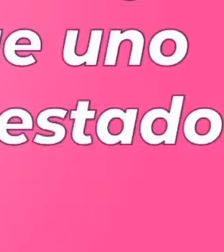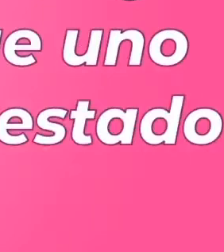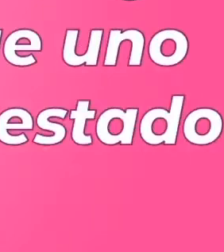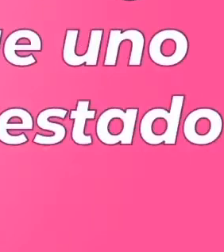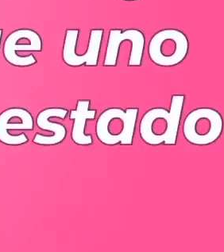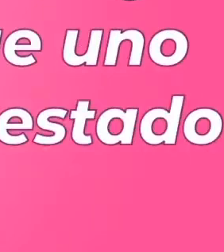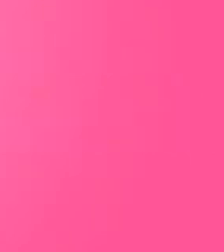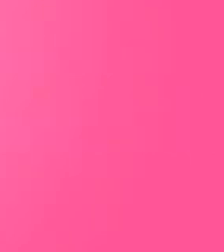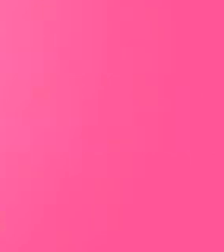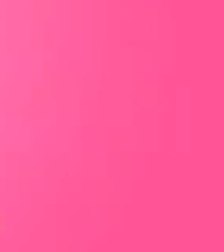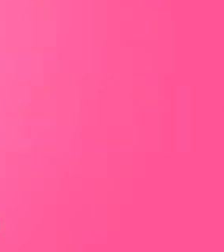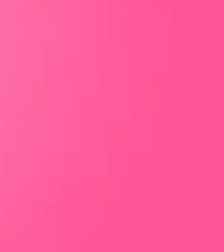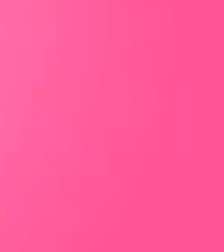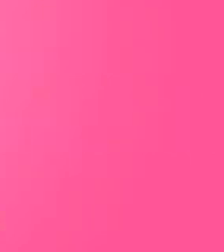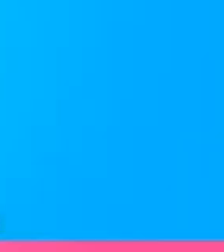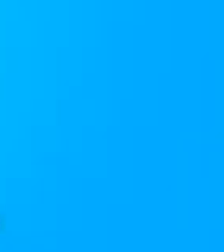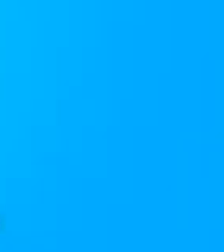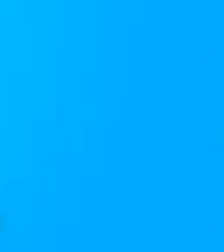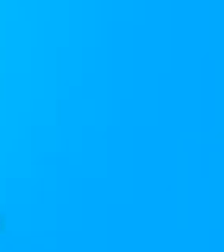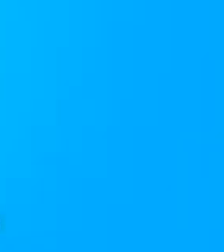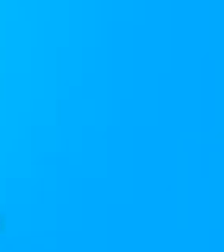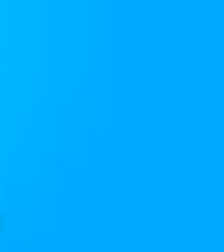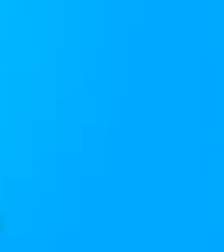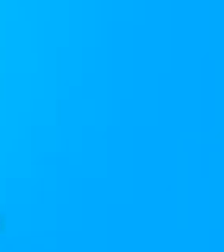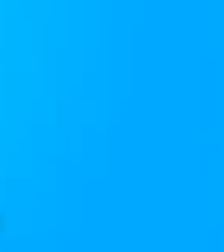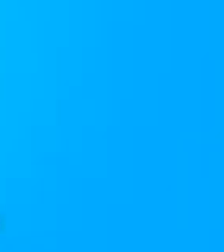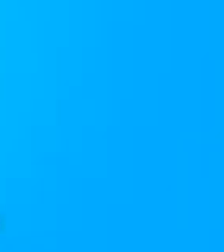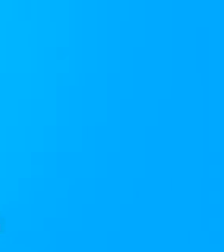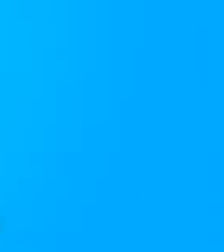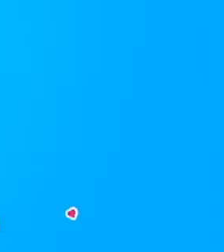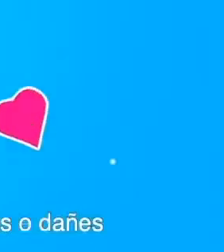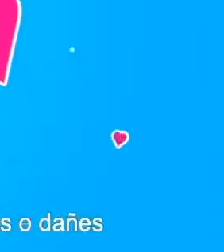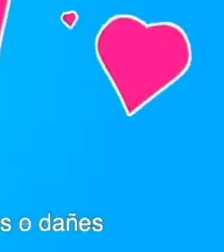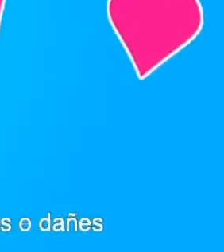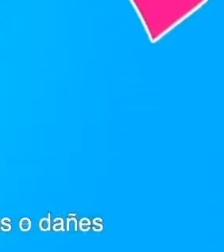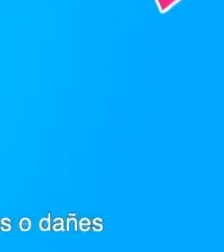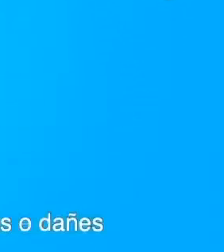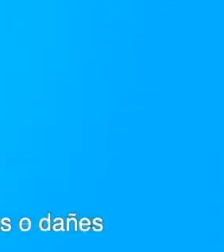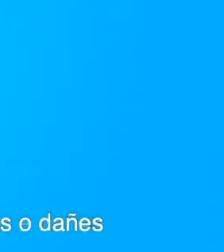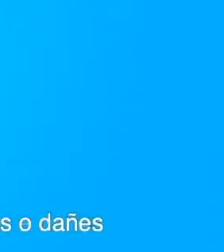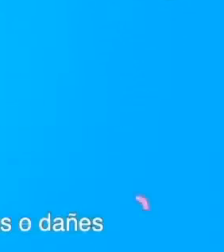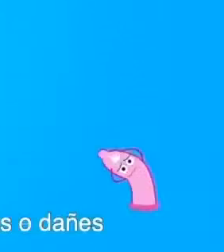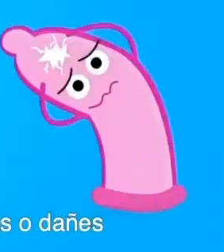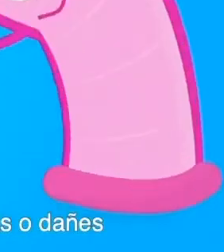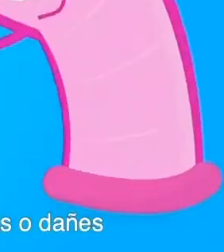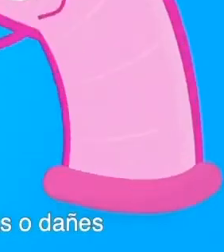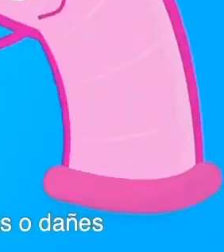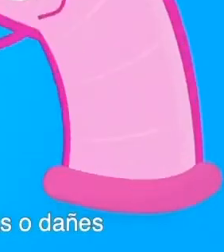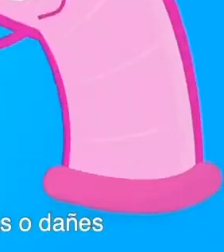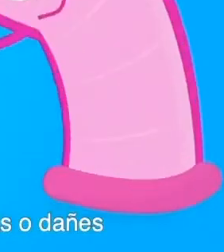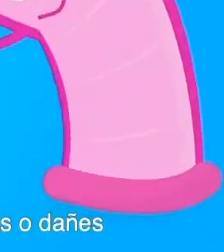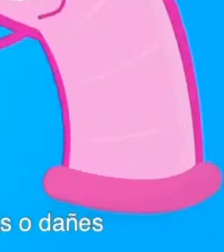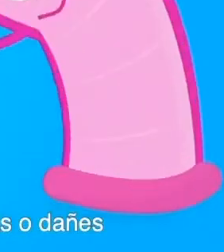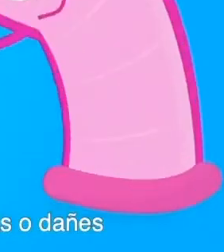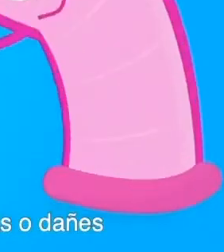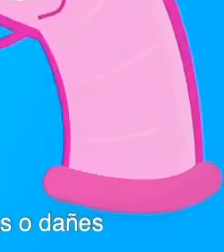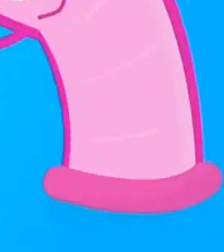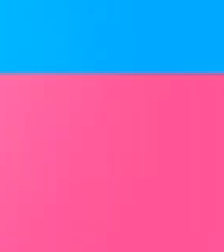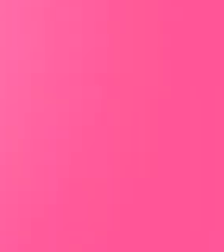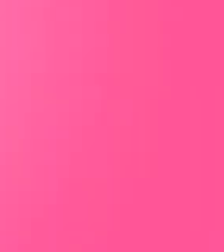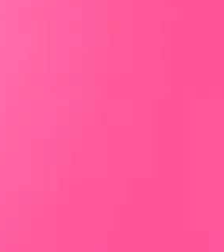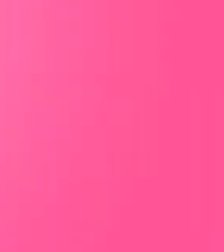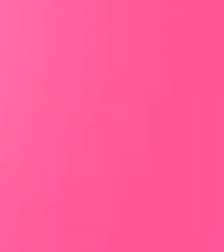buen estado. Puedes abrirlo antes de tus prácticas sexuales, ya que la pasión del momento podría hacer que lo rompas o